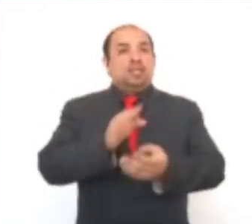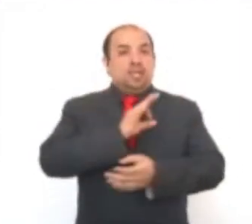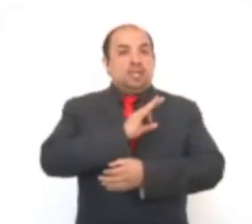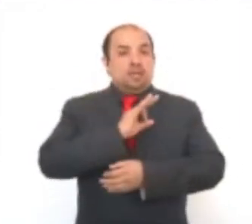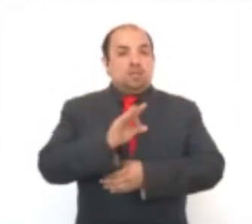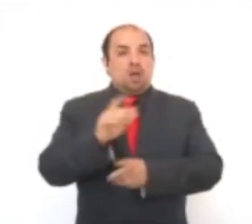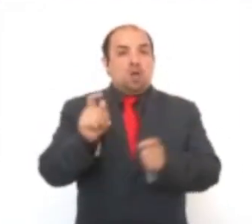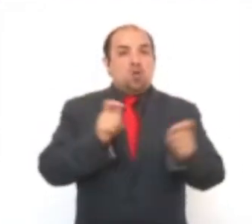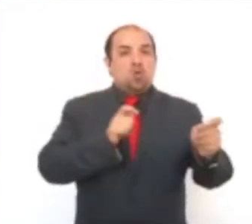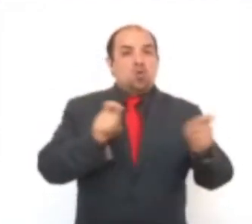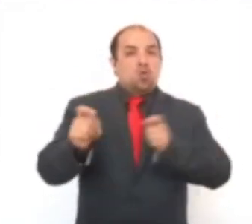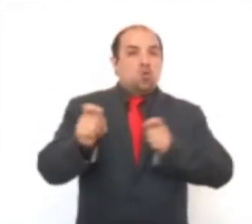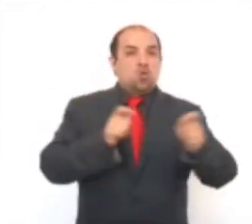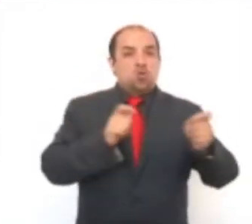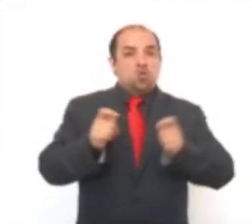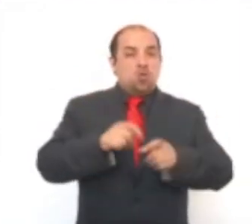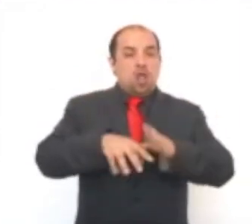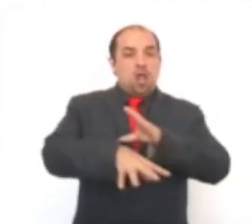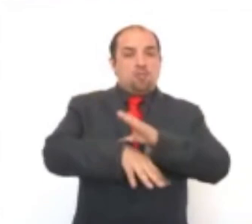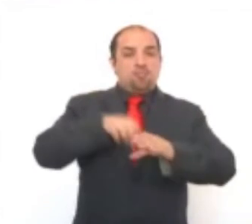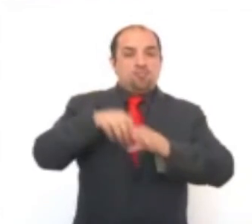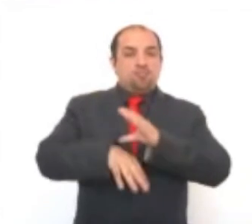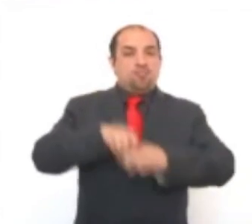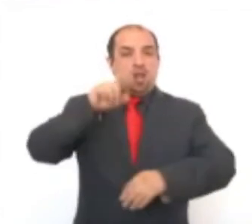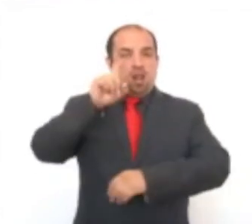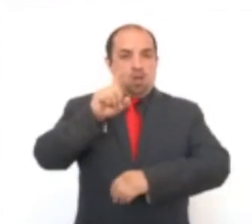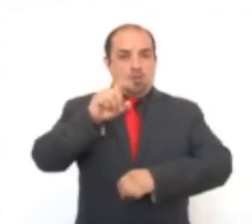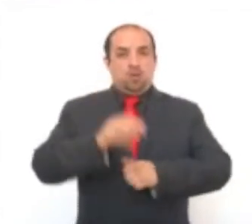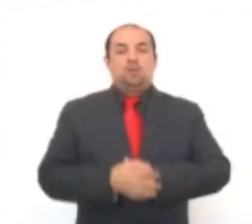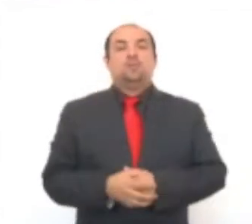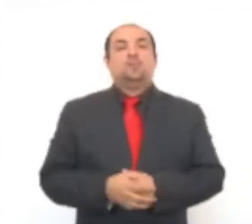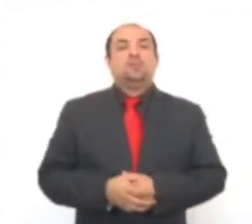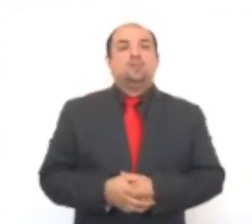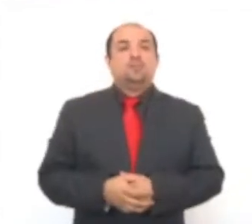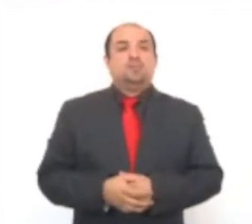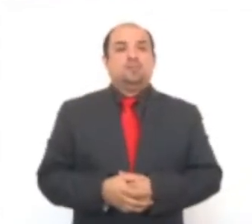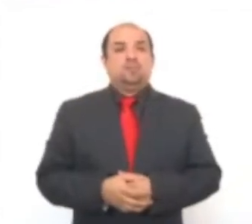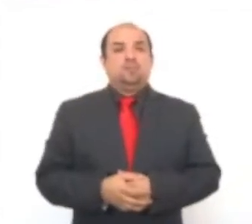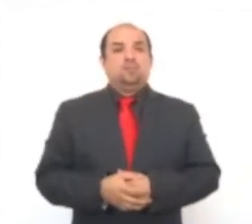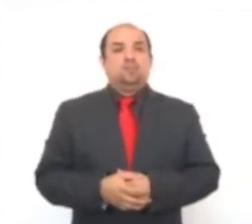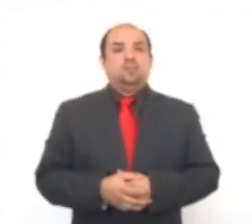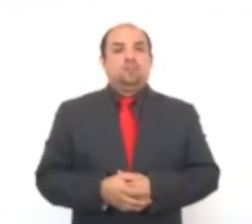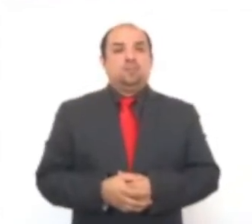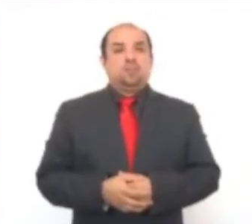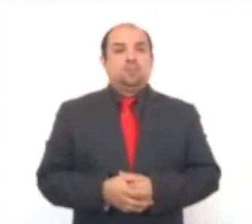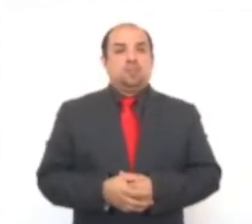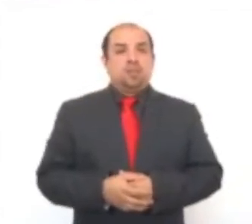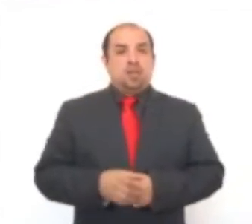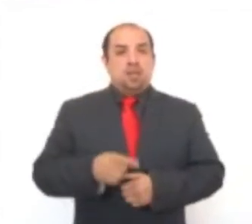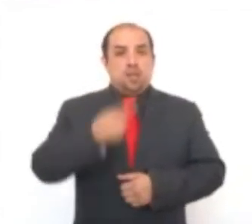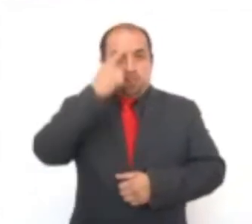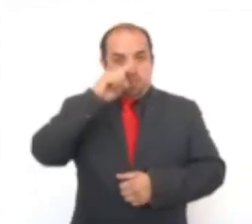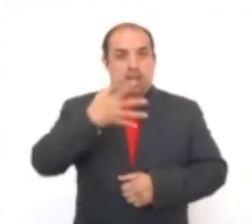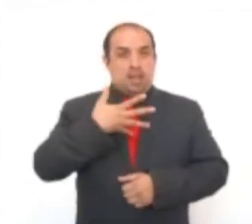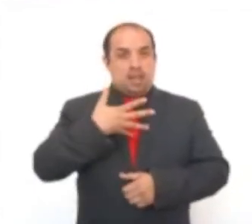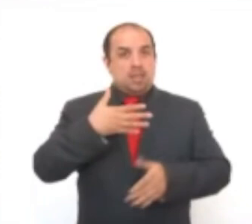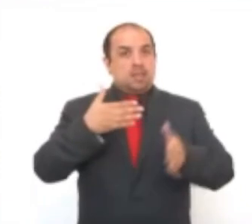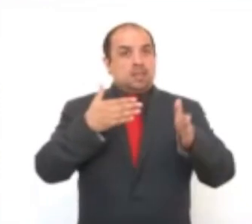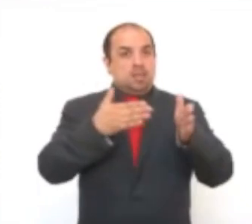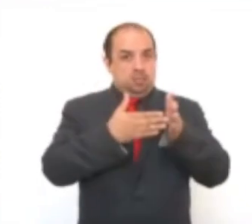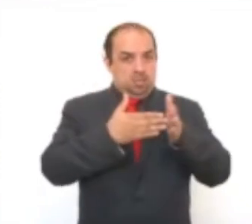permitan regular dicha extracción, de tal forma que tengamos límites